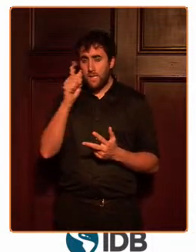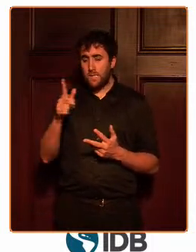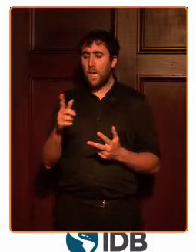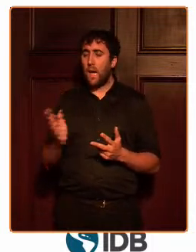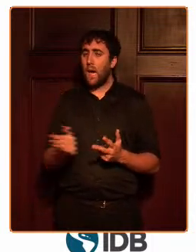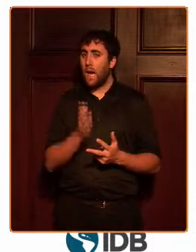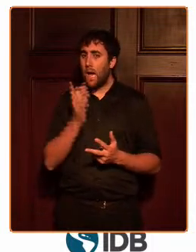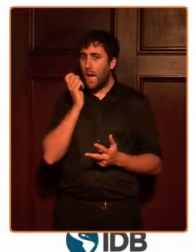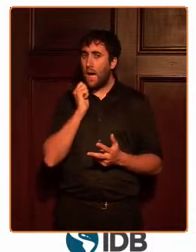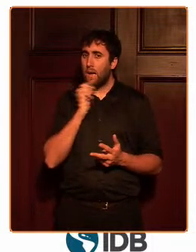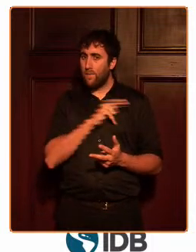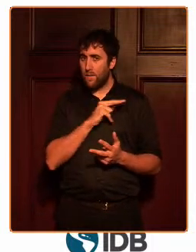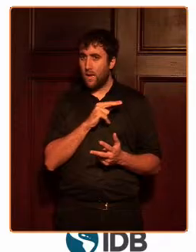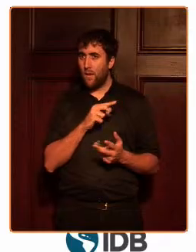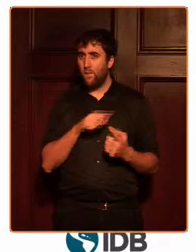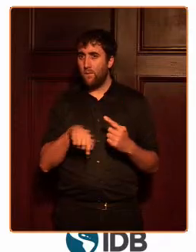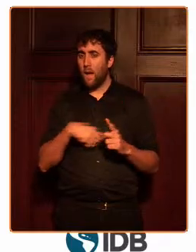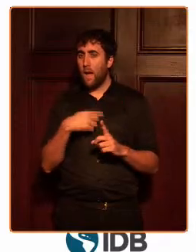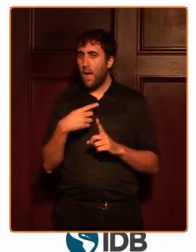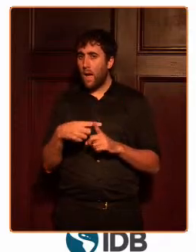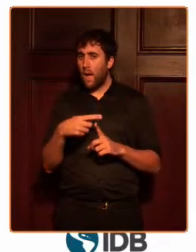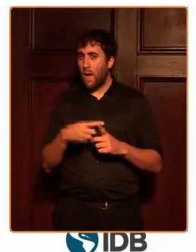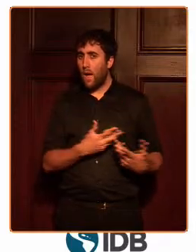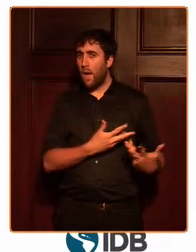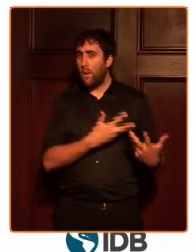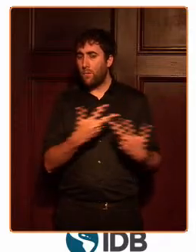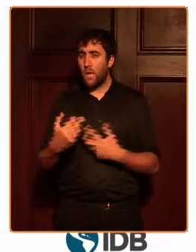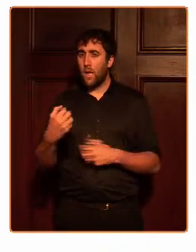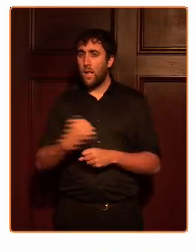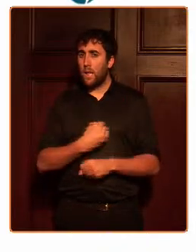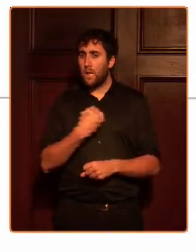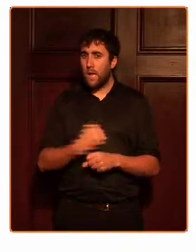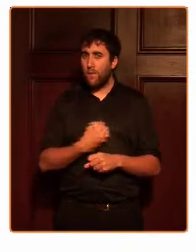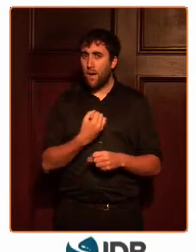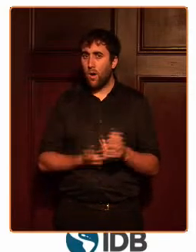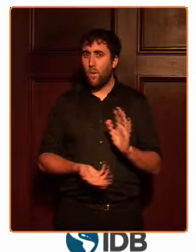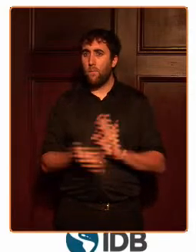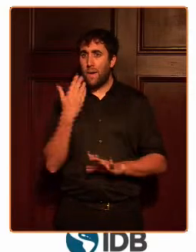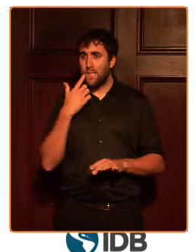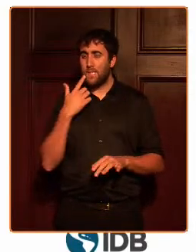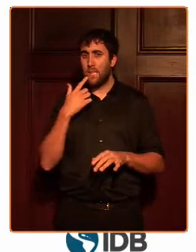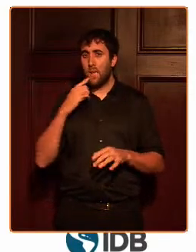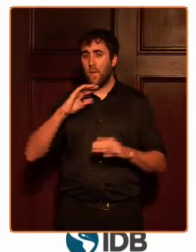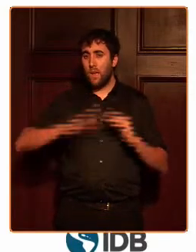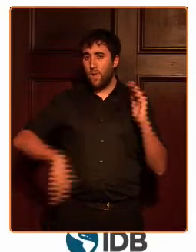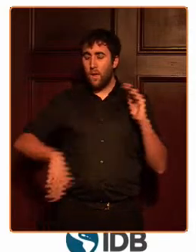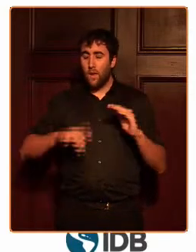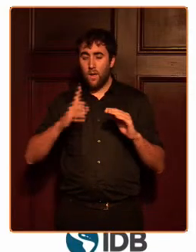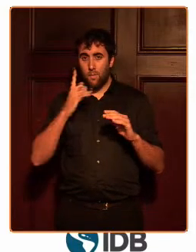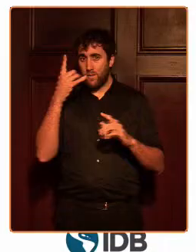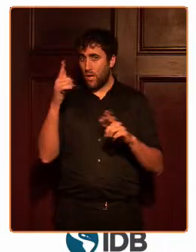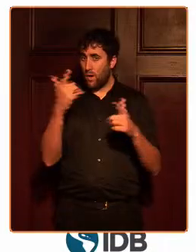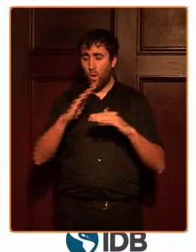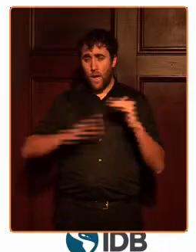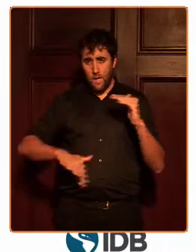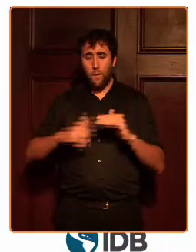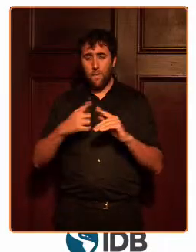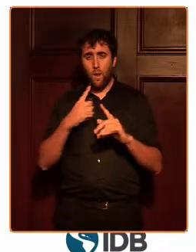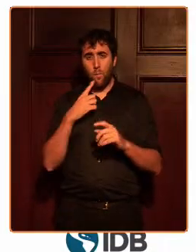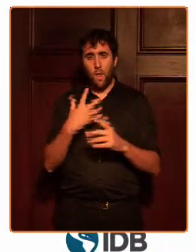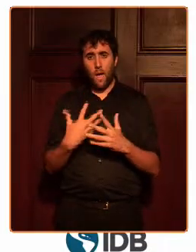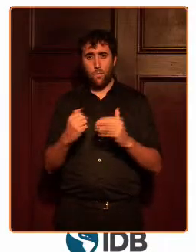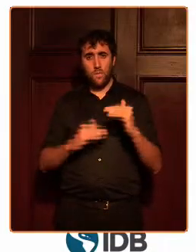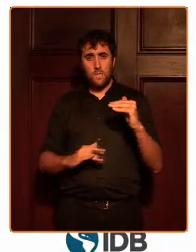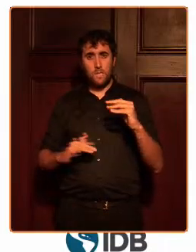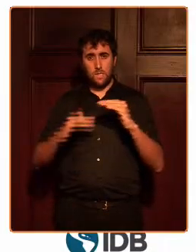artificial va a favorecer sobre todo a los trabajadores de más bajas cualificaciones. Esto es un ejemplo,